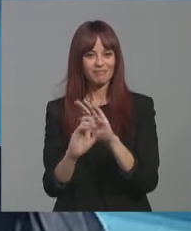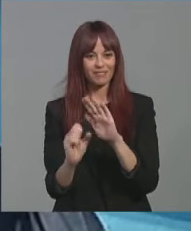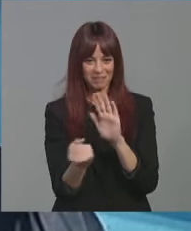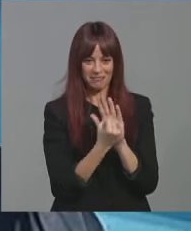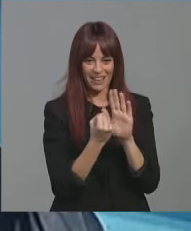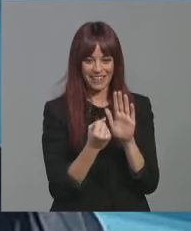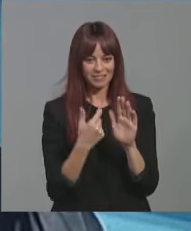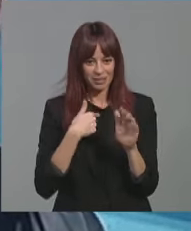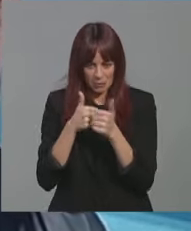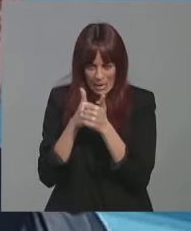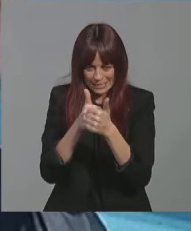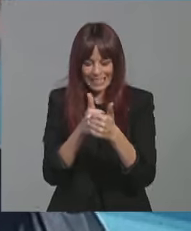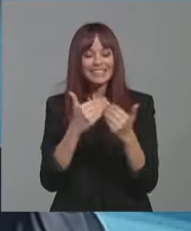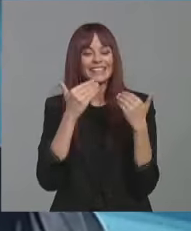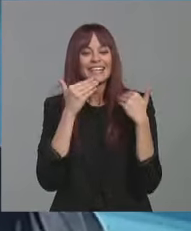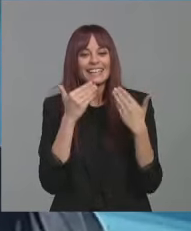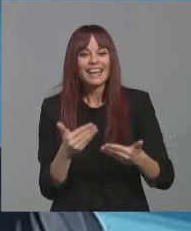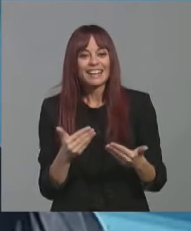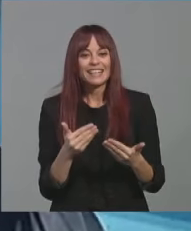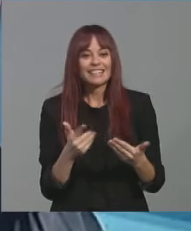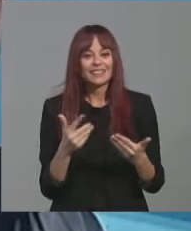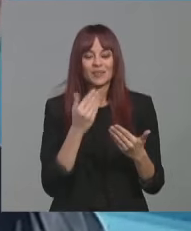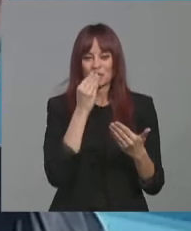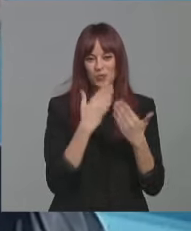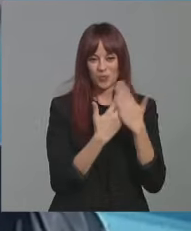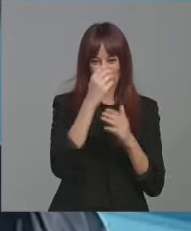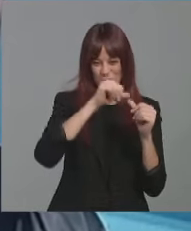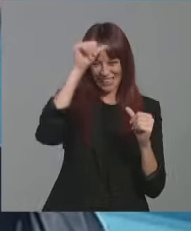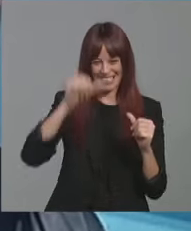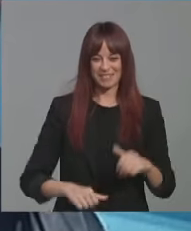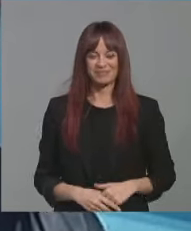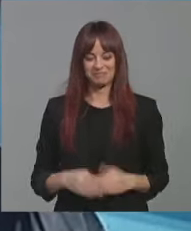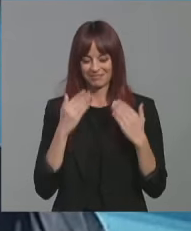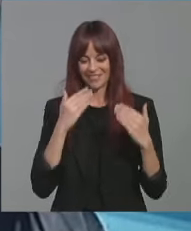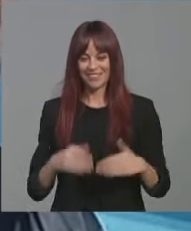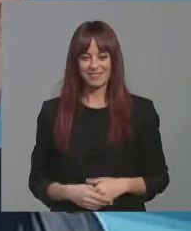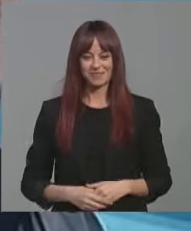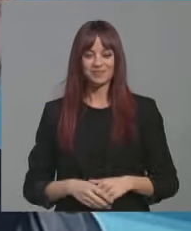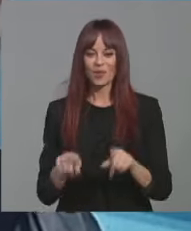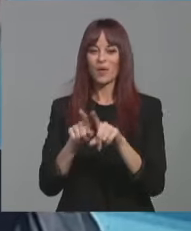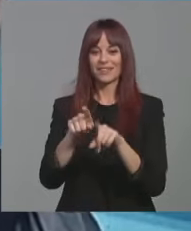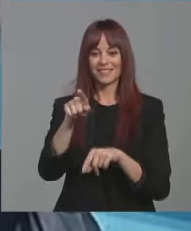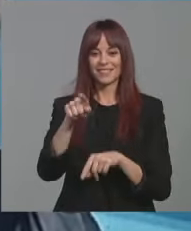vamos a seguir muy de cerca Muchas gracias y que pasemos un buen día igualmente